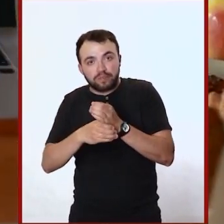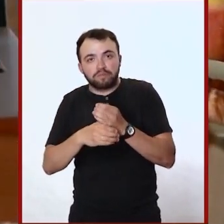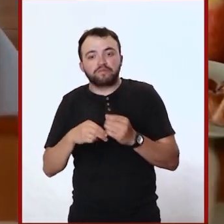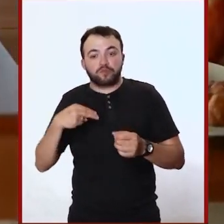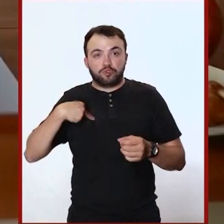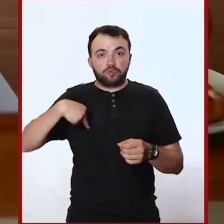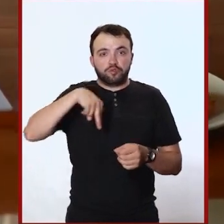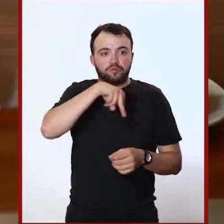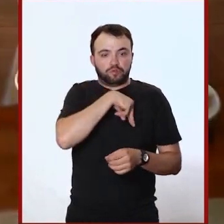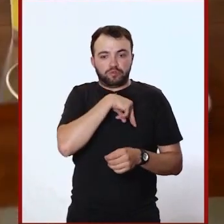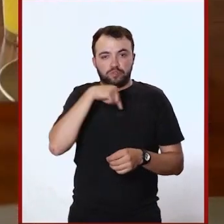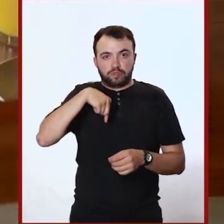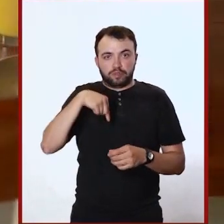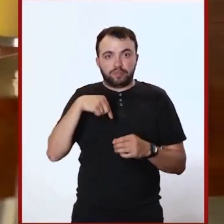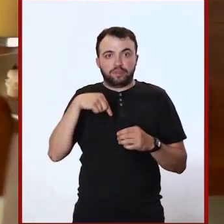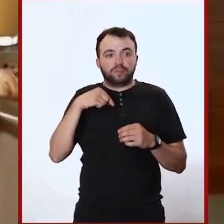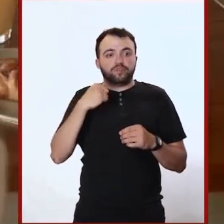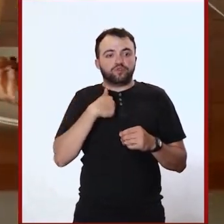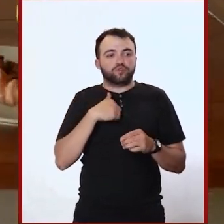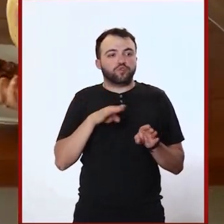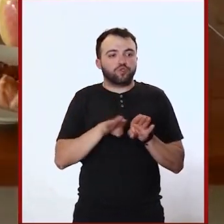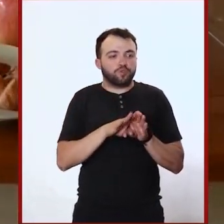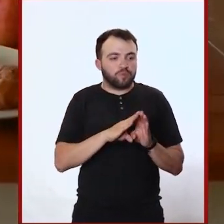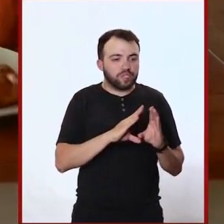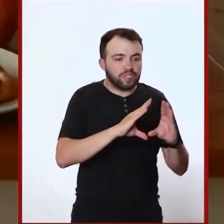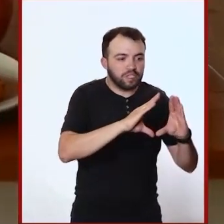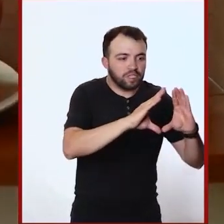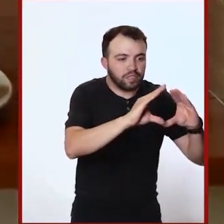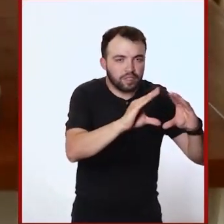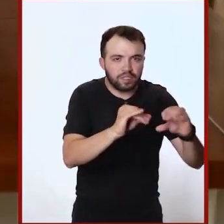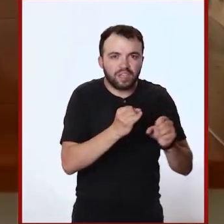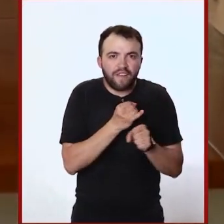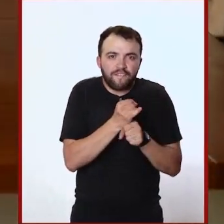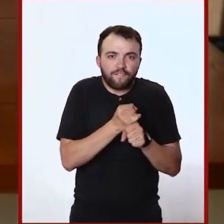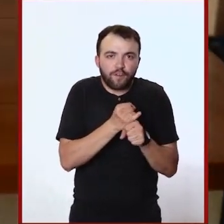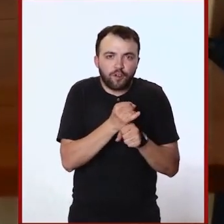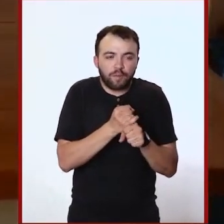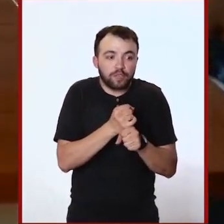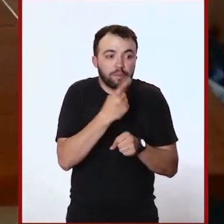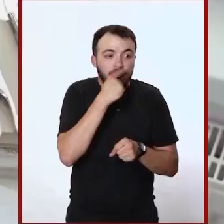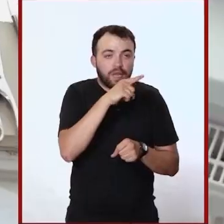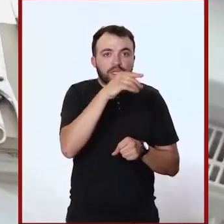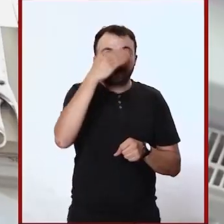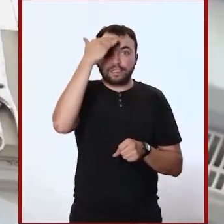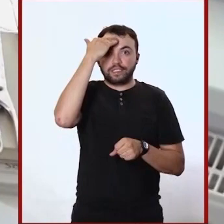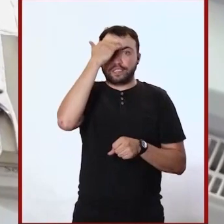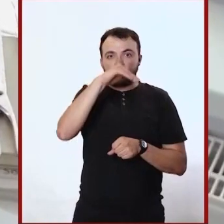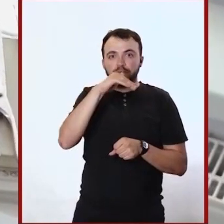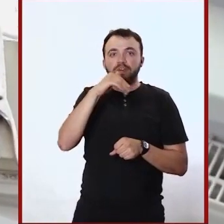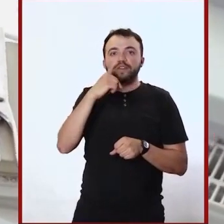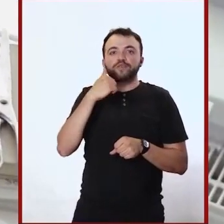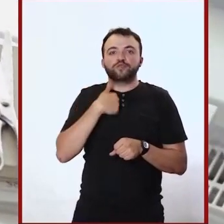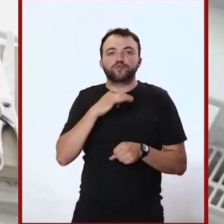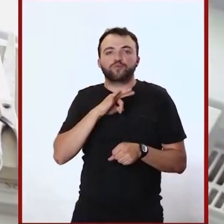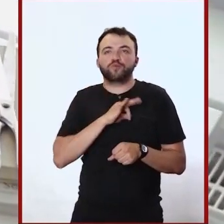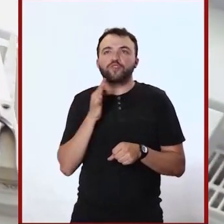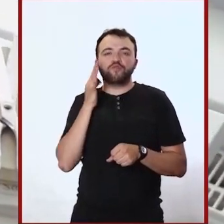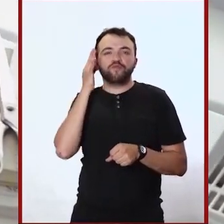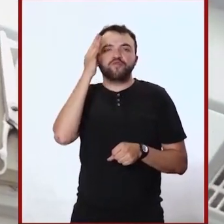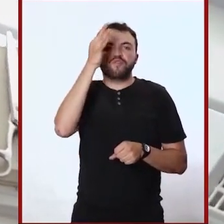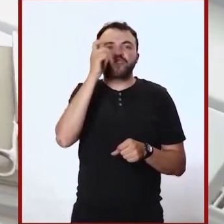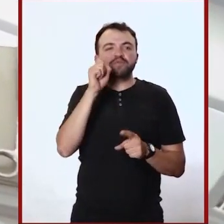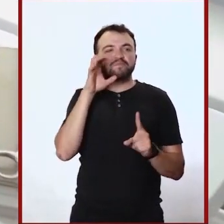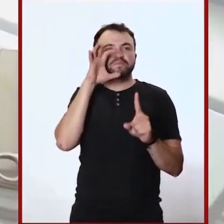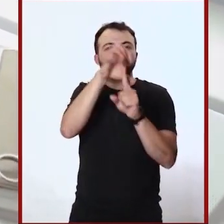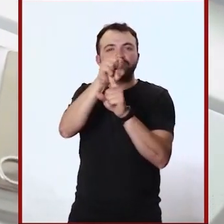nosotros les damos la información necesaria para que lo puedan considerar desde un inicio y tomen estas decisiones estratégicas. Sabemos que es complejo, pero lo